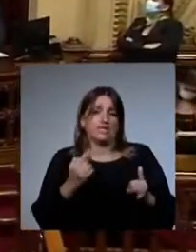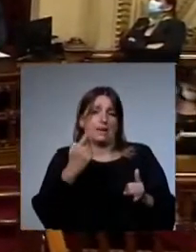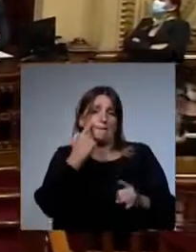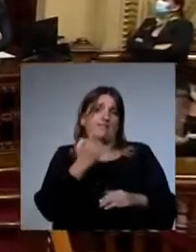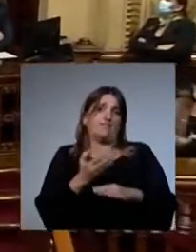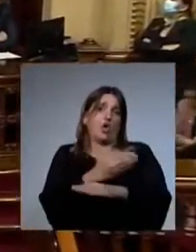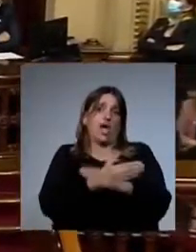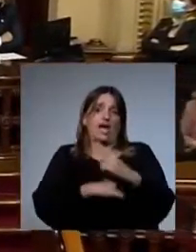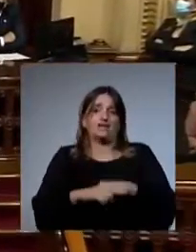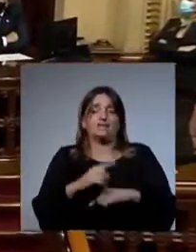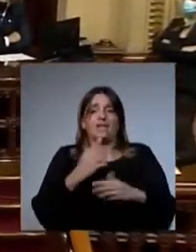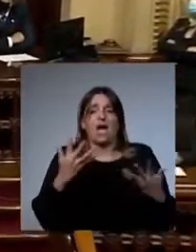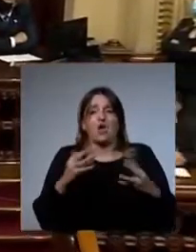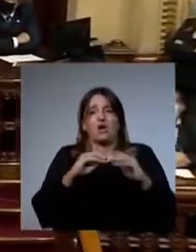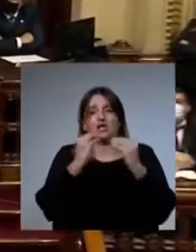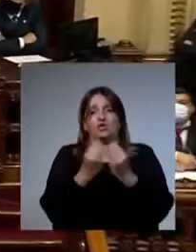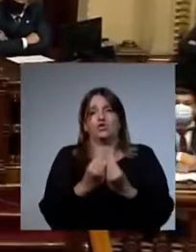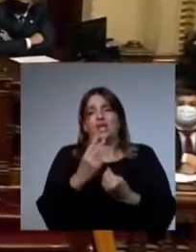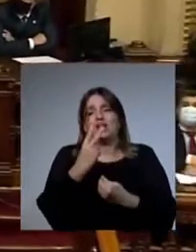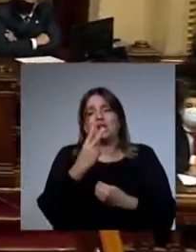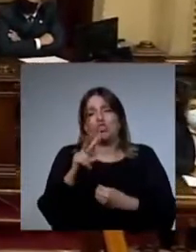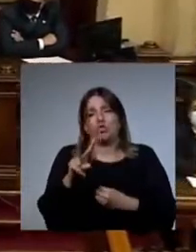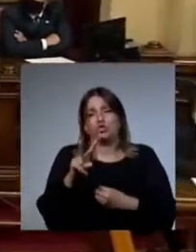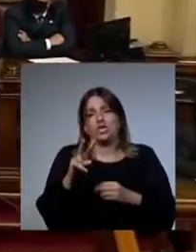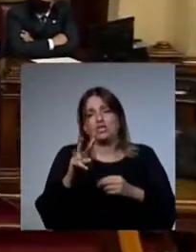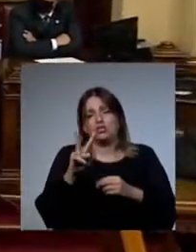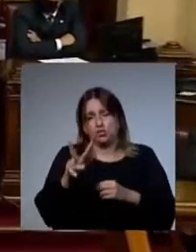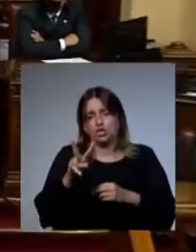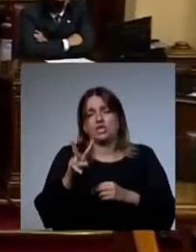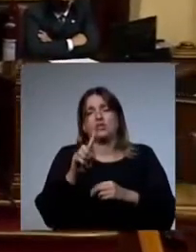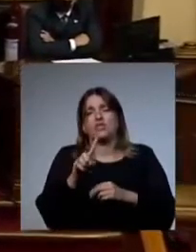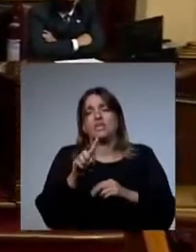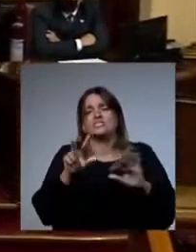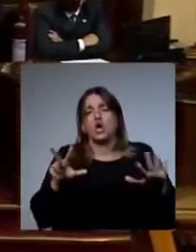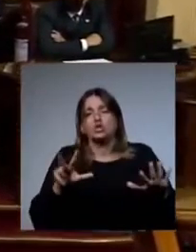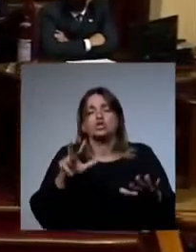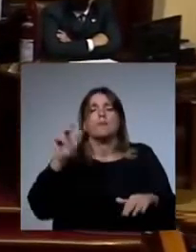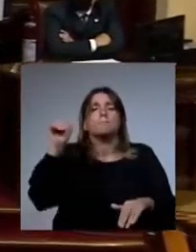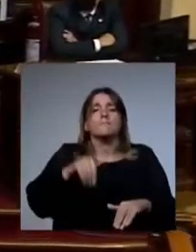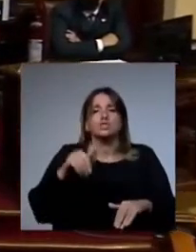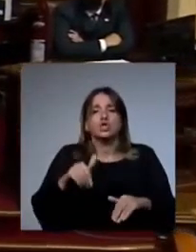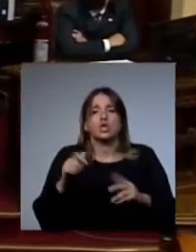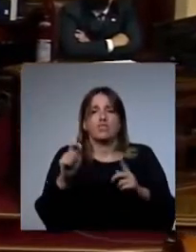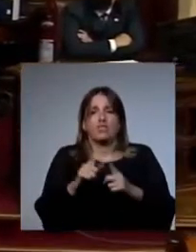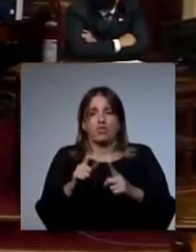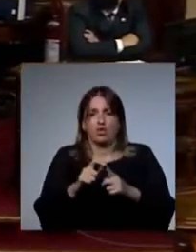previsto, alcanzando 218 millones de dólares.